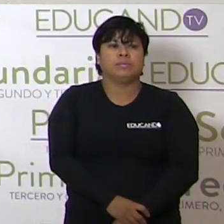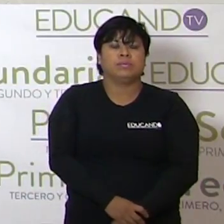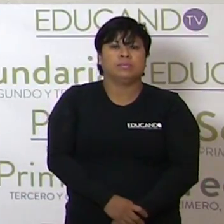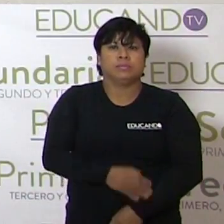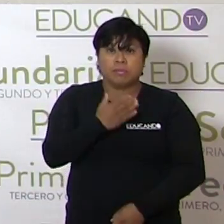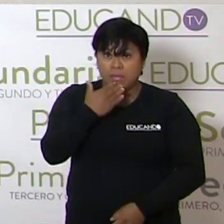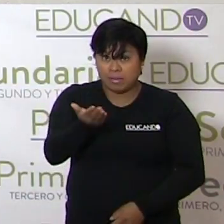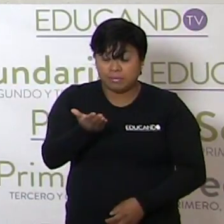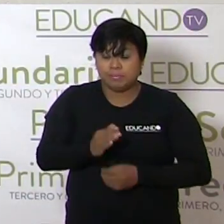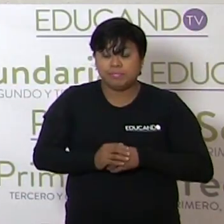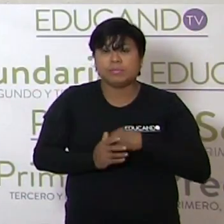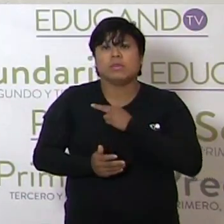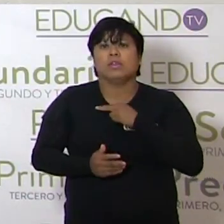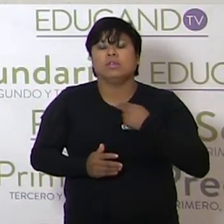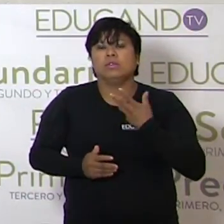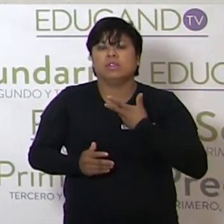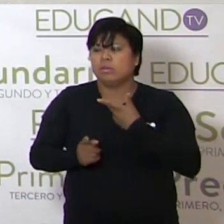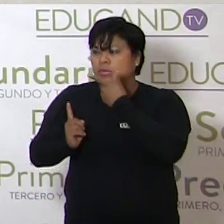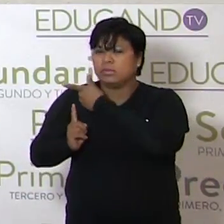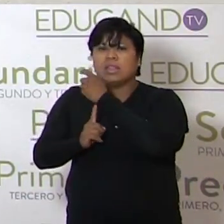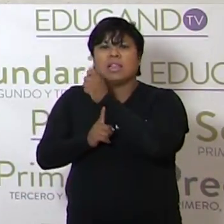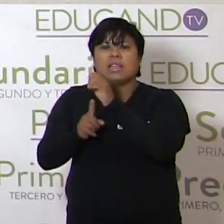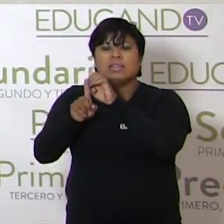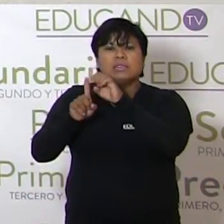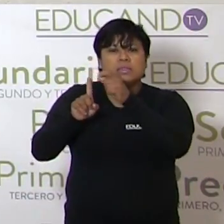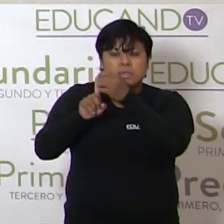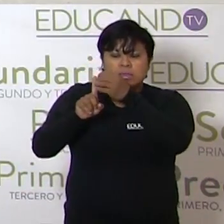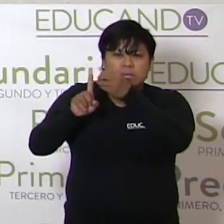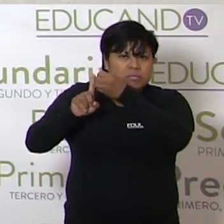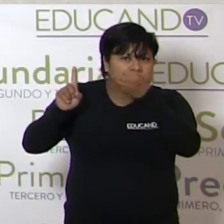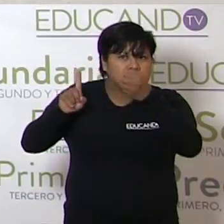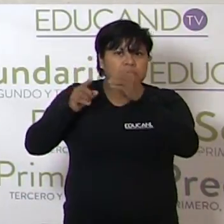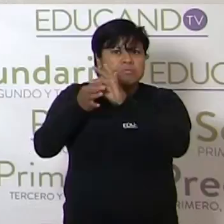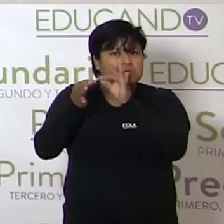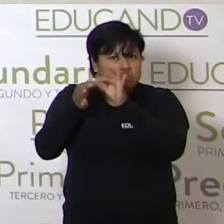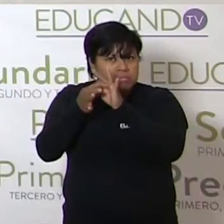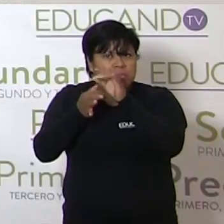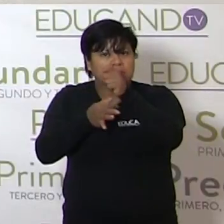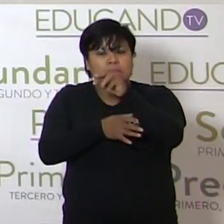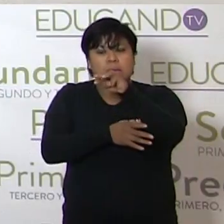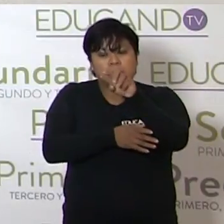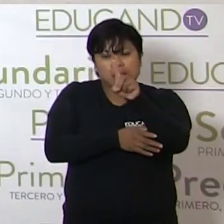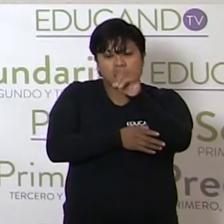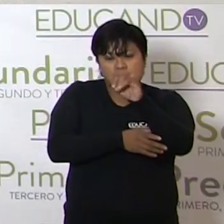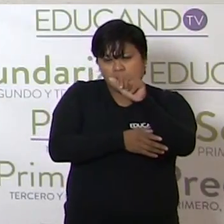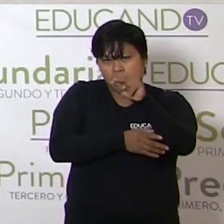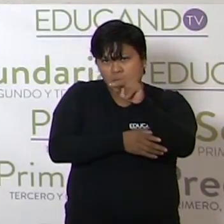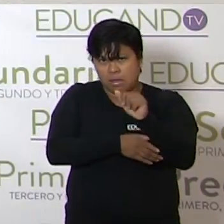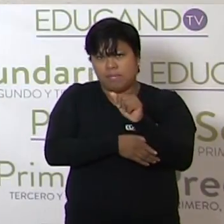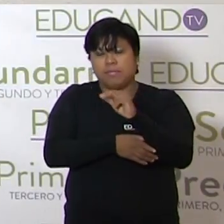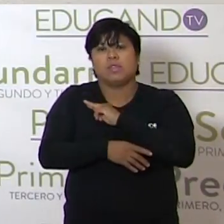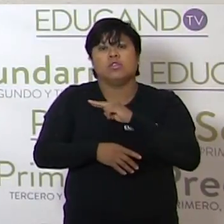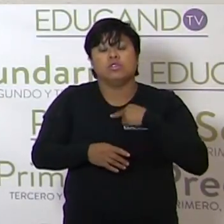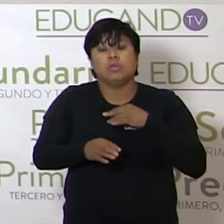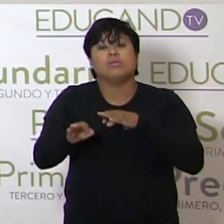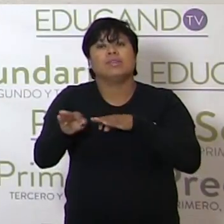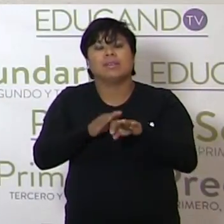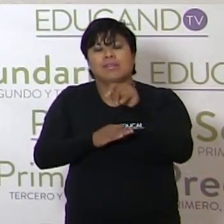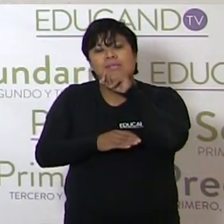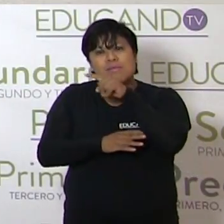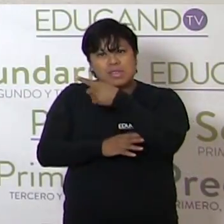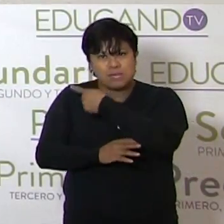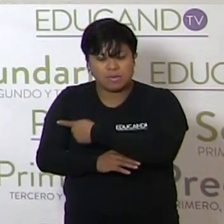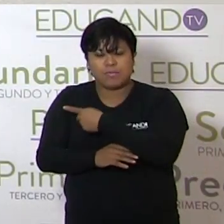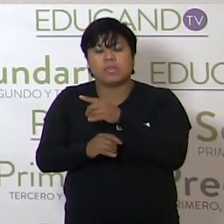Bien, ahí tenemos un concepto de lo que es la mediana y estamos aquí con esto. Vamos a trabajar con estos mismos valores.